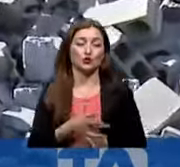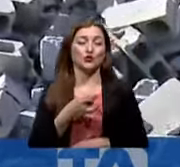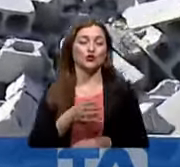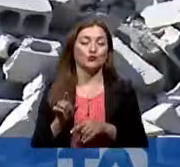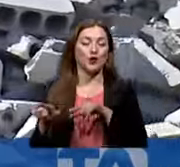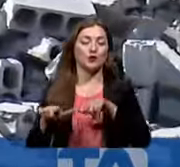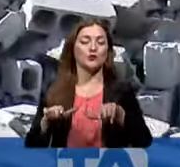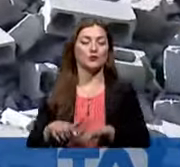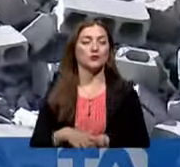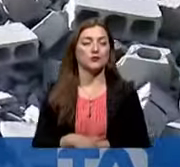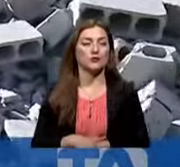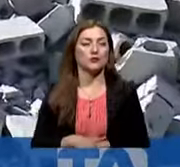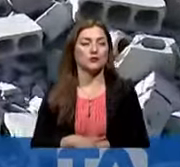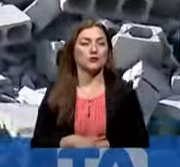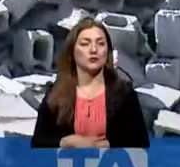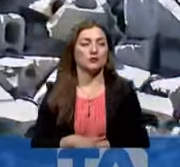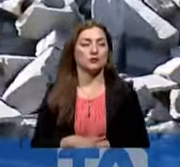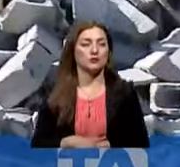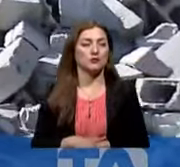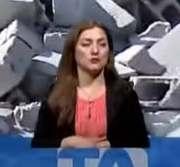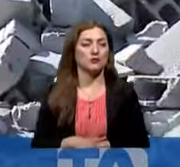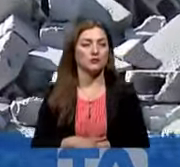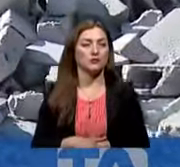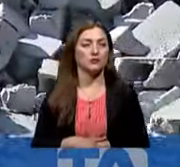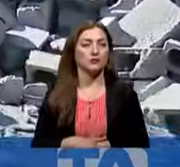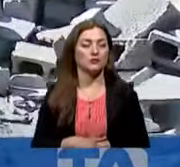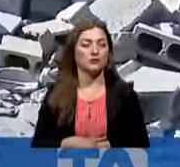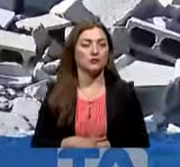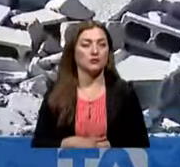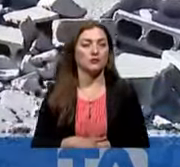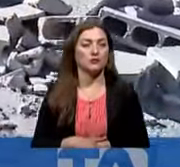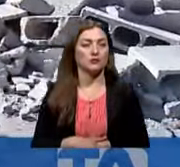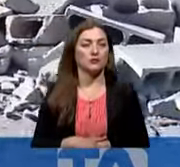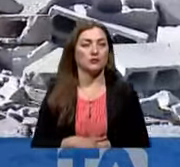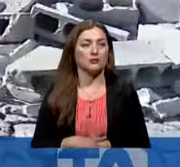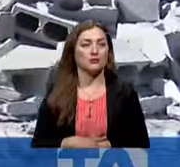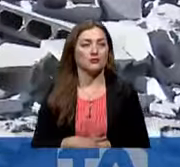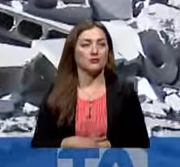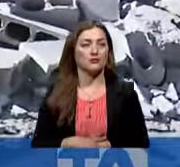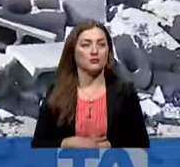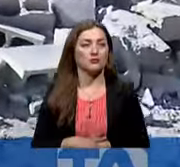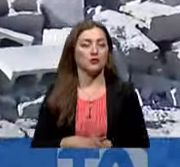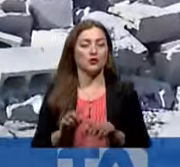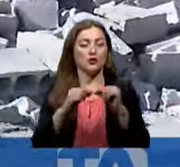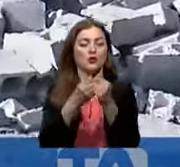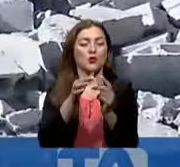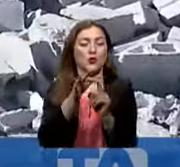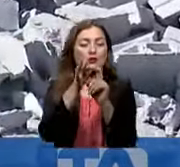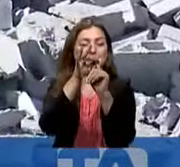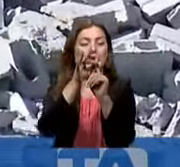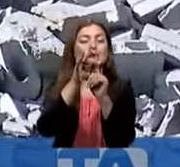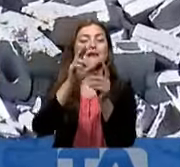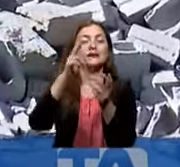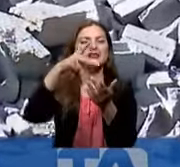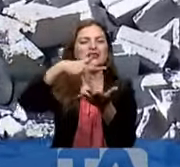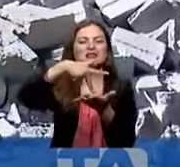encuentran en este lugar, pues están haciendo todas las pericias correspondientes las autoridades. Aquí está personal ya del SIAT, del Sistema de